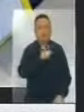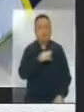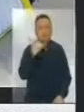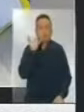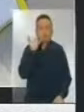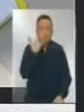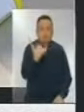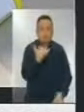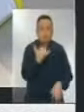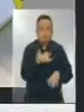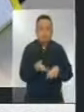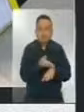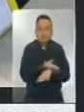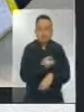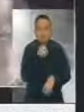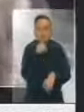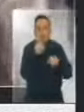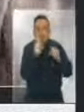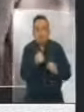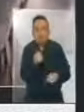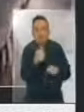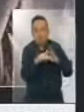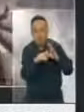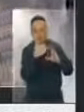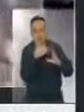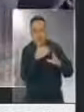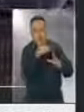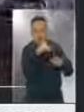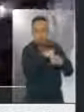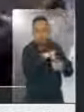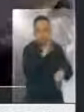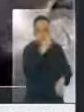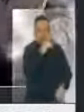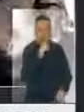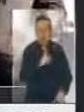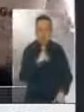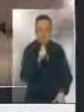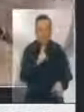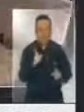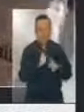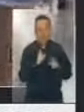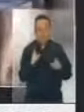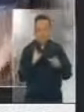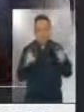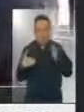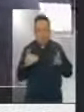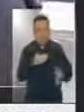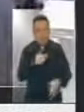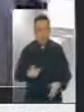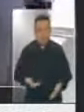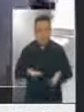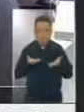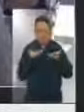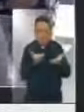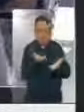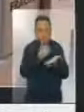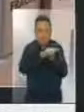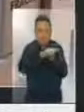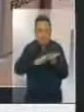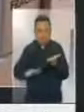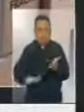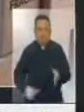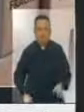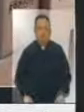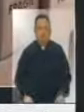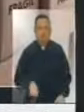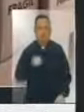llamada previa para decir que si depositan una cantidad de plata, aseguran. Las cajas que entrega el gobierno son absolutamente